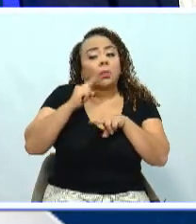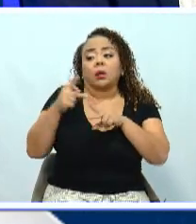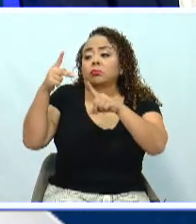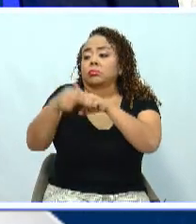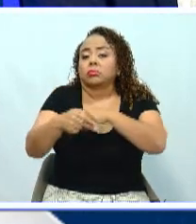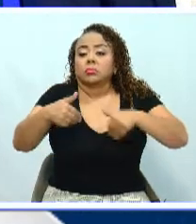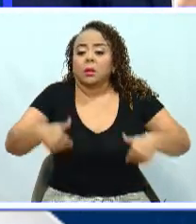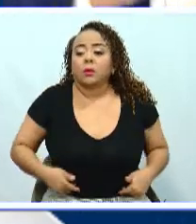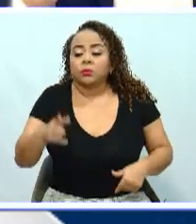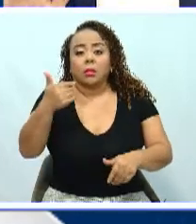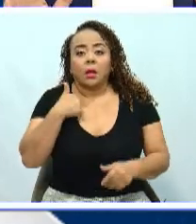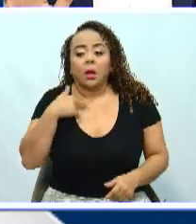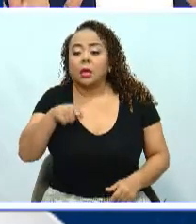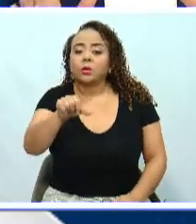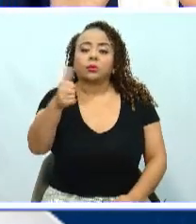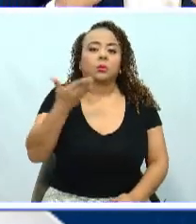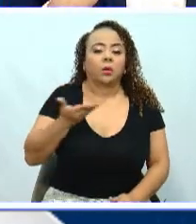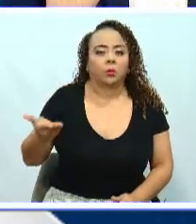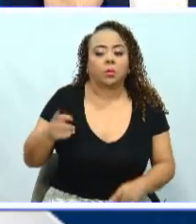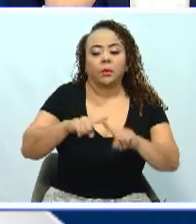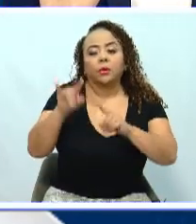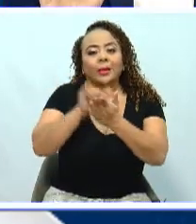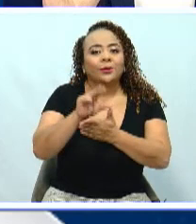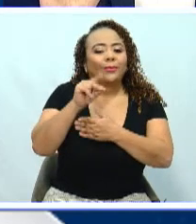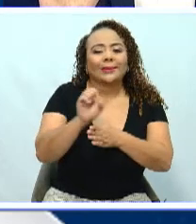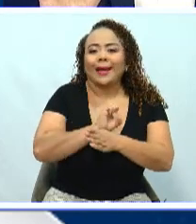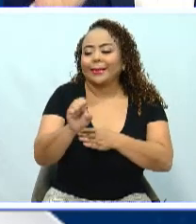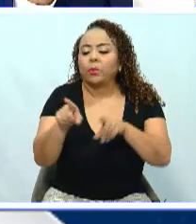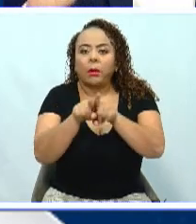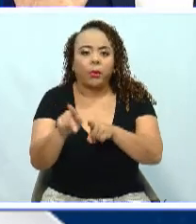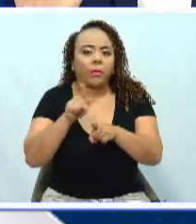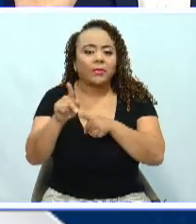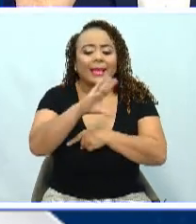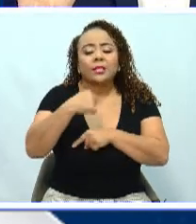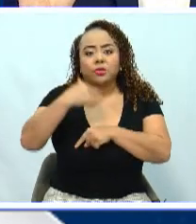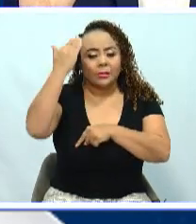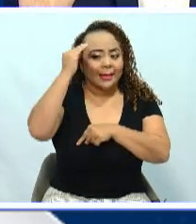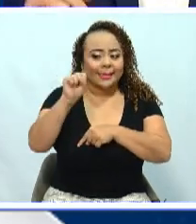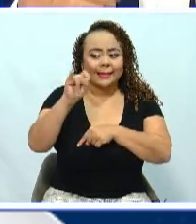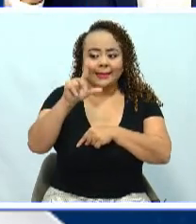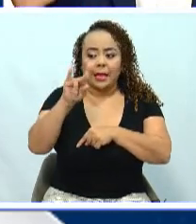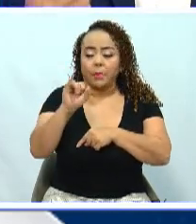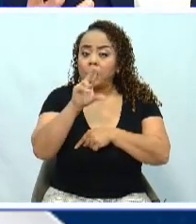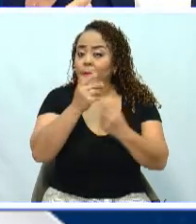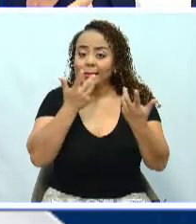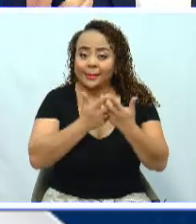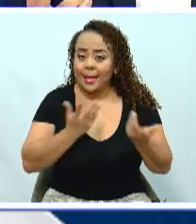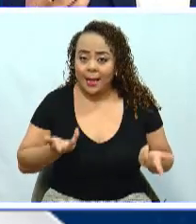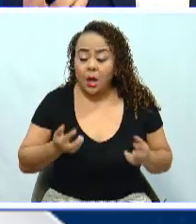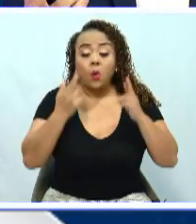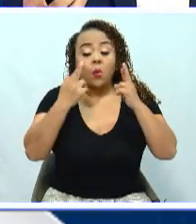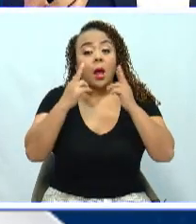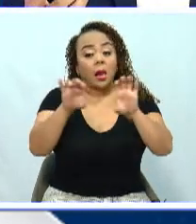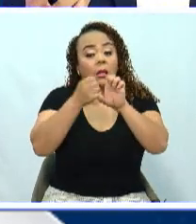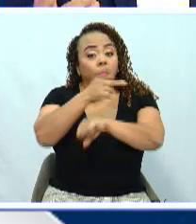eche al entrenador que usted tiene de turno eso es otra cosa pero eso no sería ni ético ni profesional y yo sé que doña Silvia no es así Ojalá que el equipo